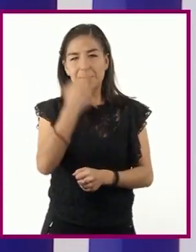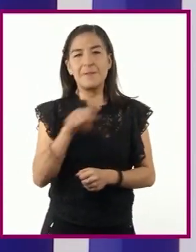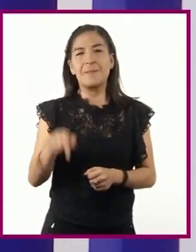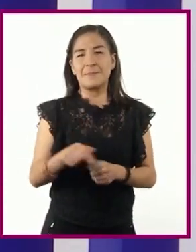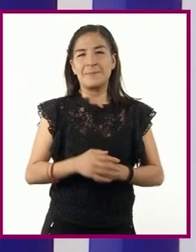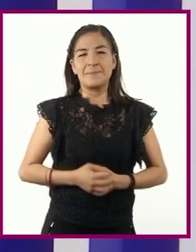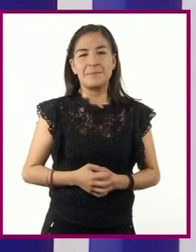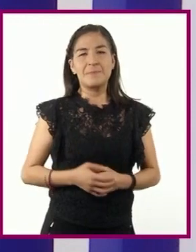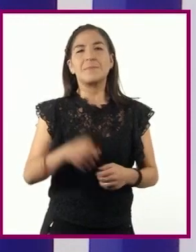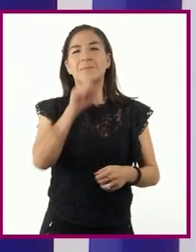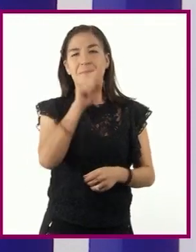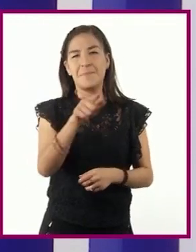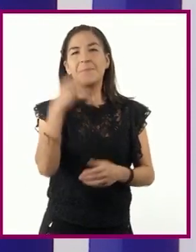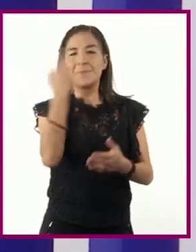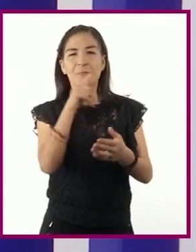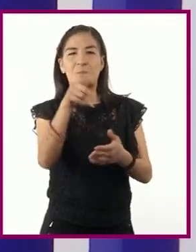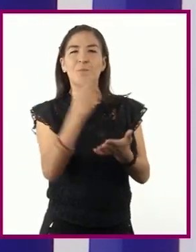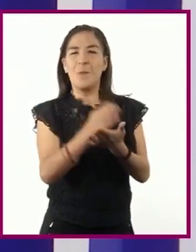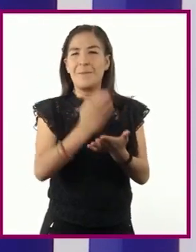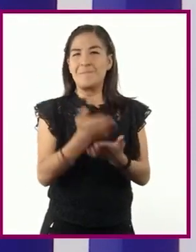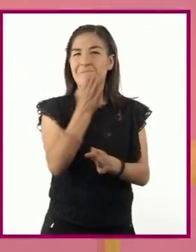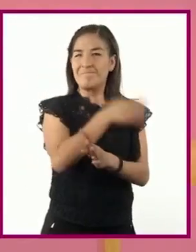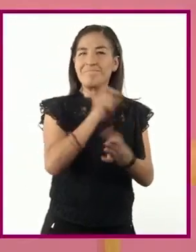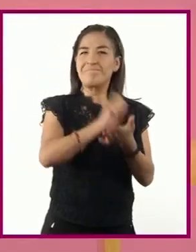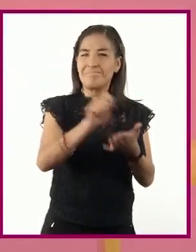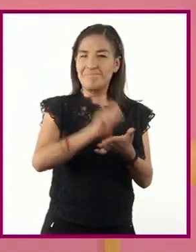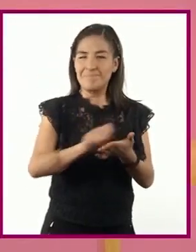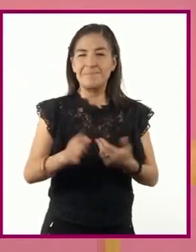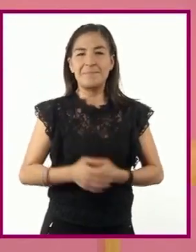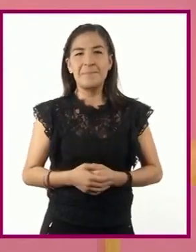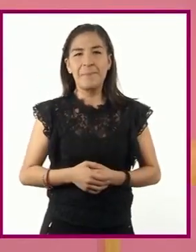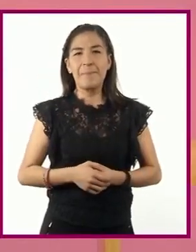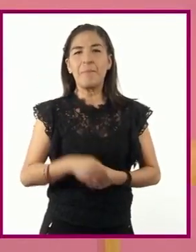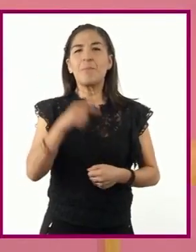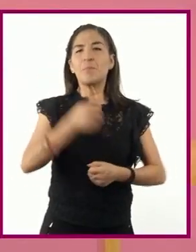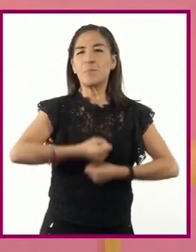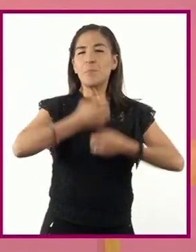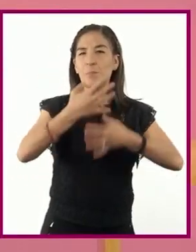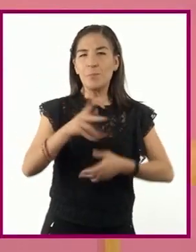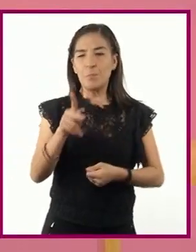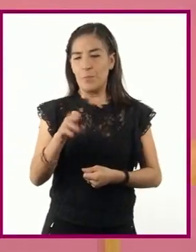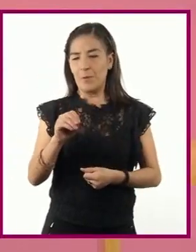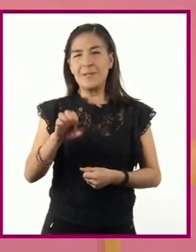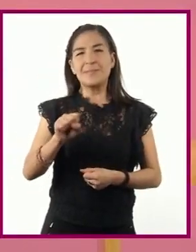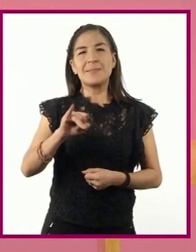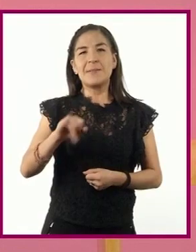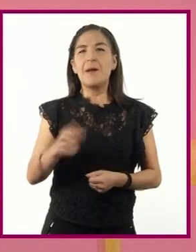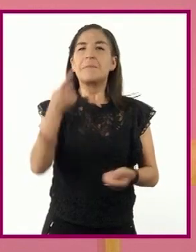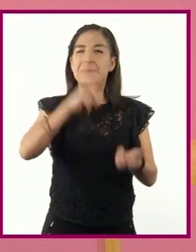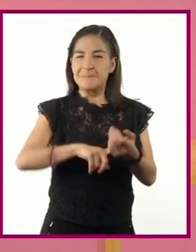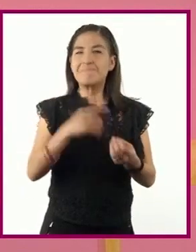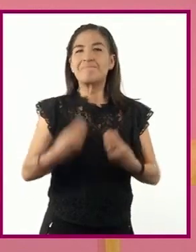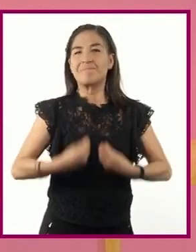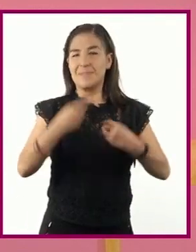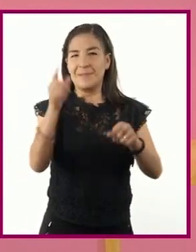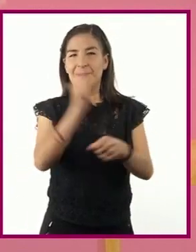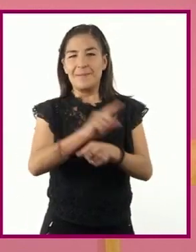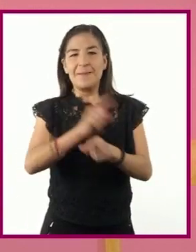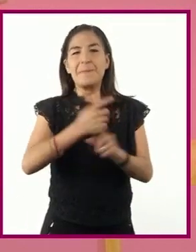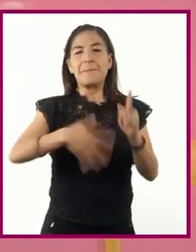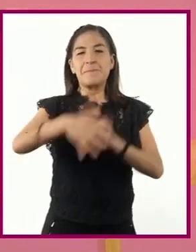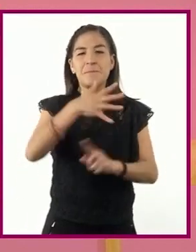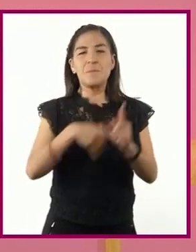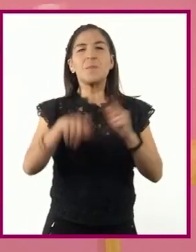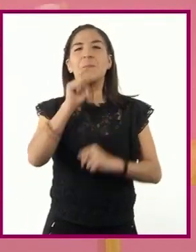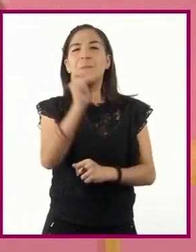libro de texto y revisar sus apuntes. La poesía se encuentra presente en nuestra vida cotidiana.